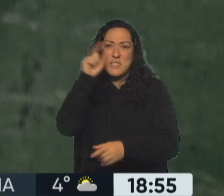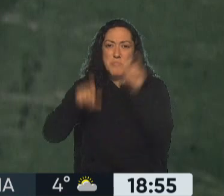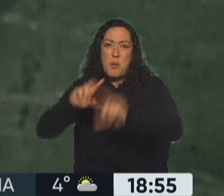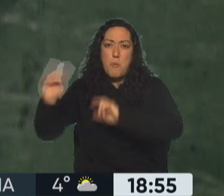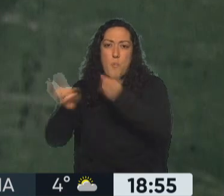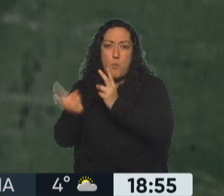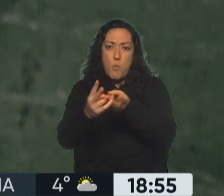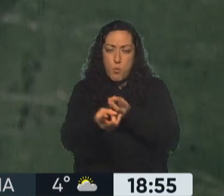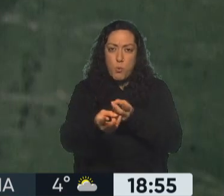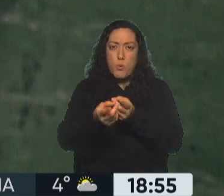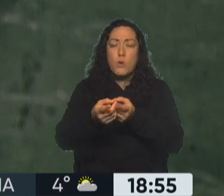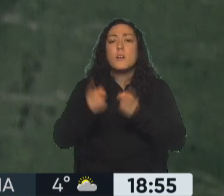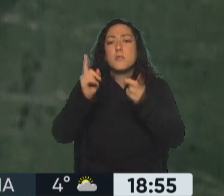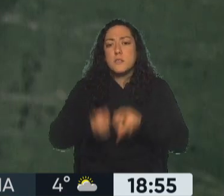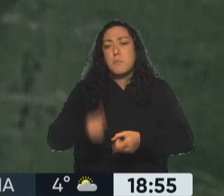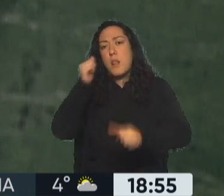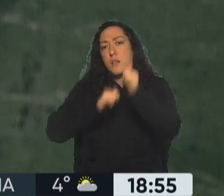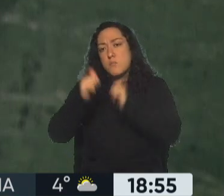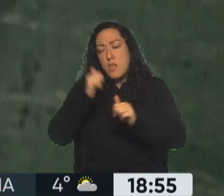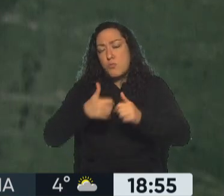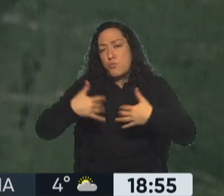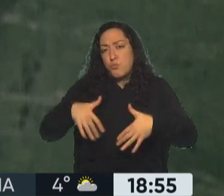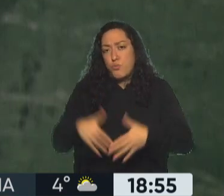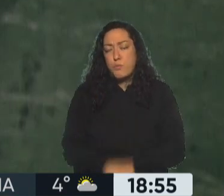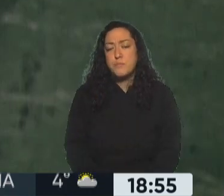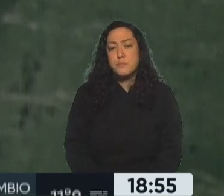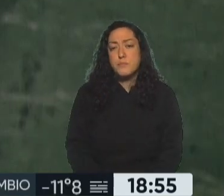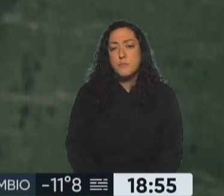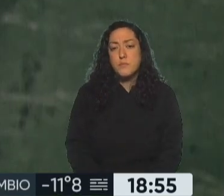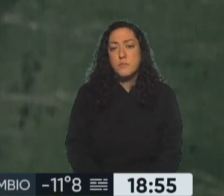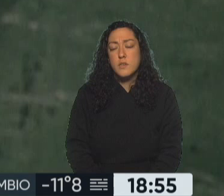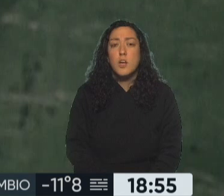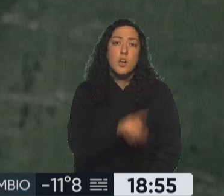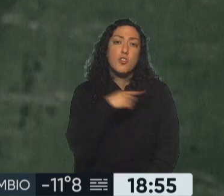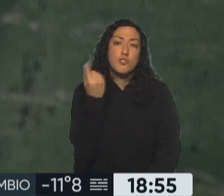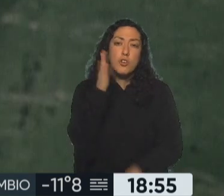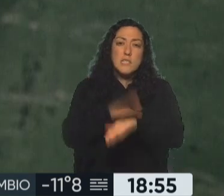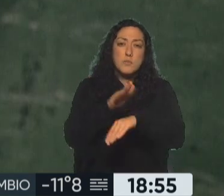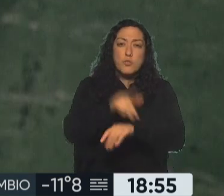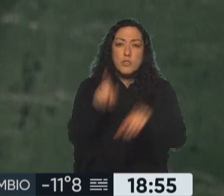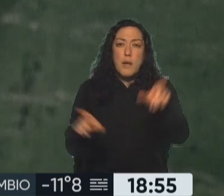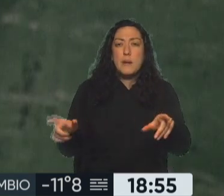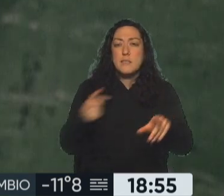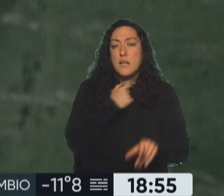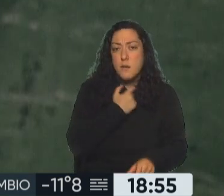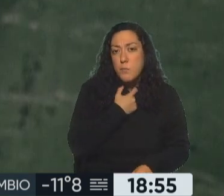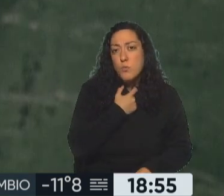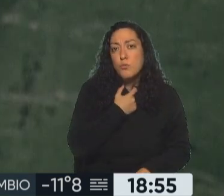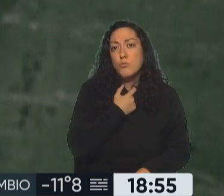personas y dejaron centenares de heridos. Queremos que los responsables de tan atroces